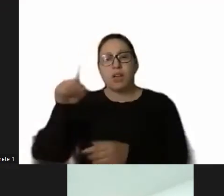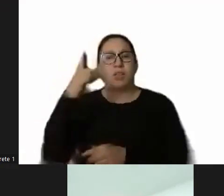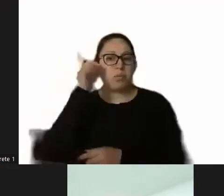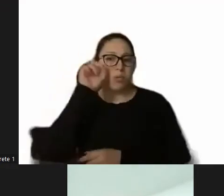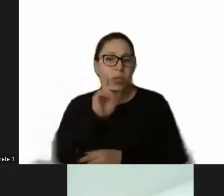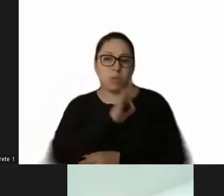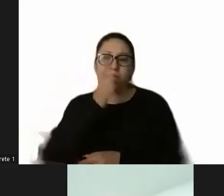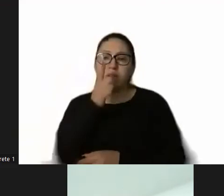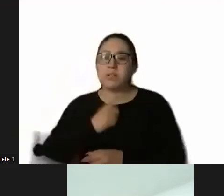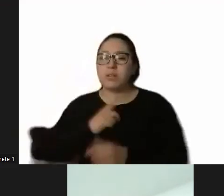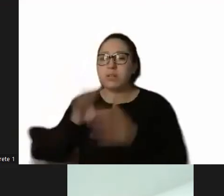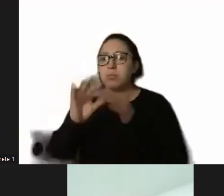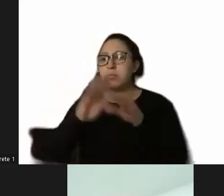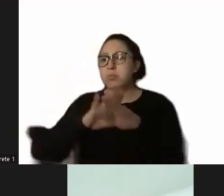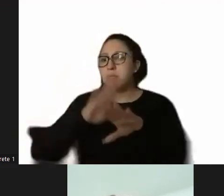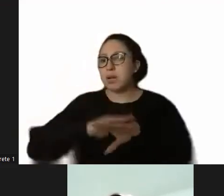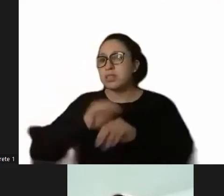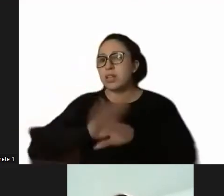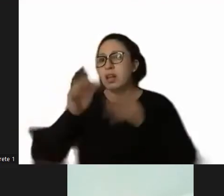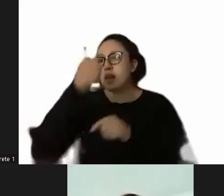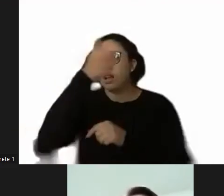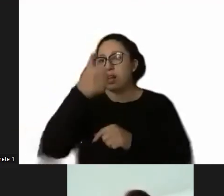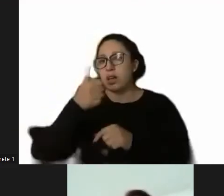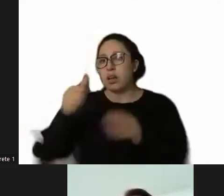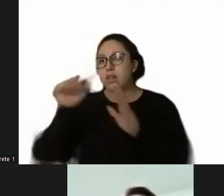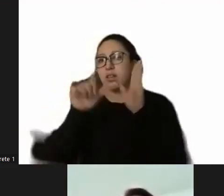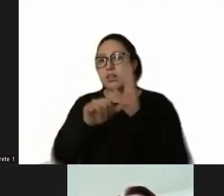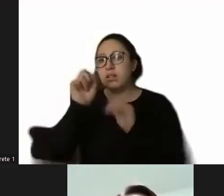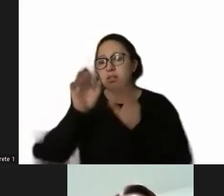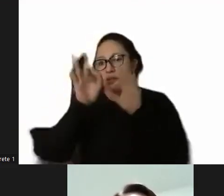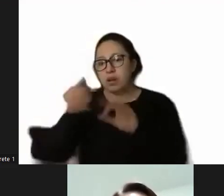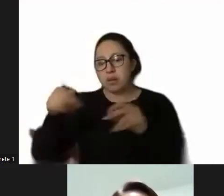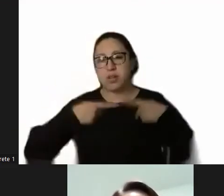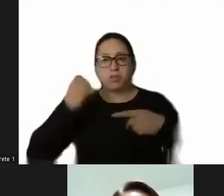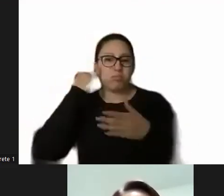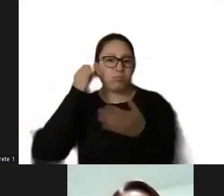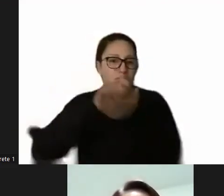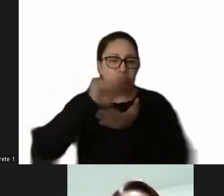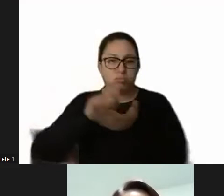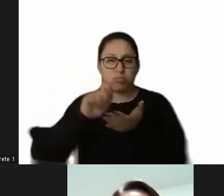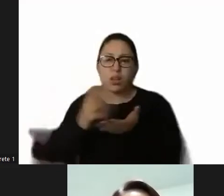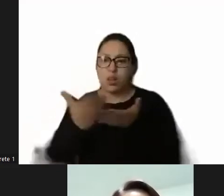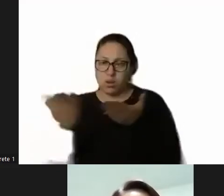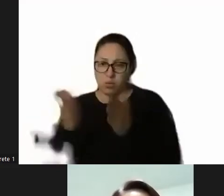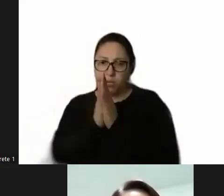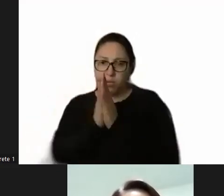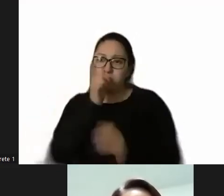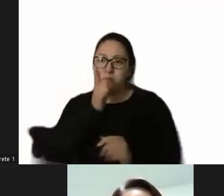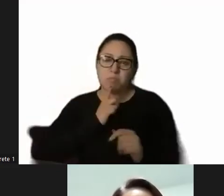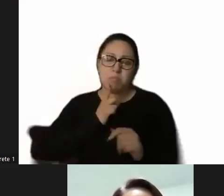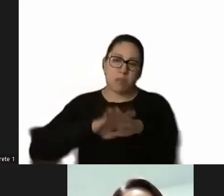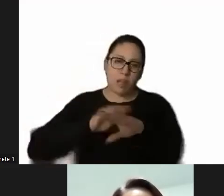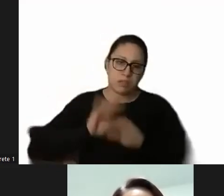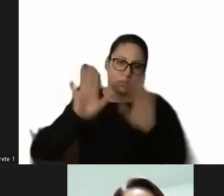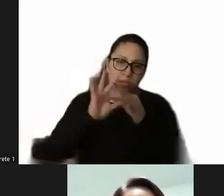pues de qué se trata cada artículo. Ella es la autora, entonces supongo que nos podría ilustrar y a lo mejor pues si